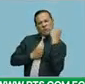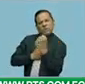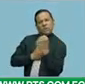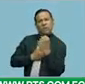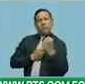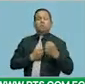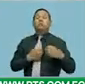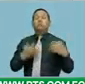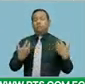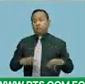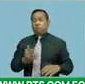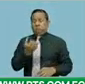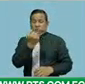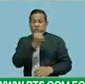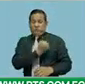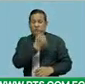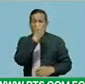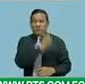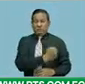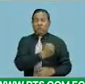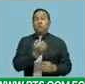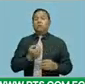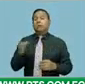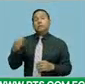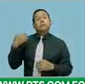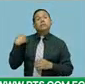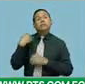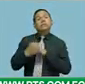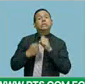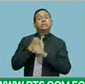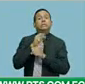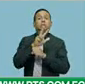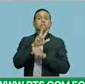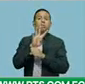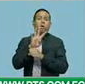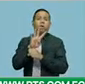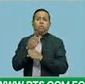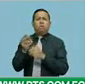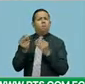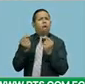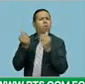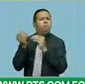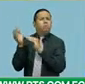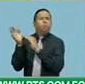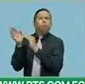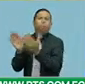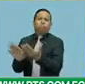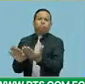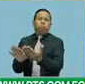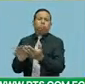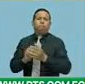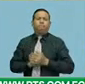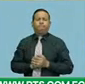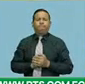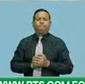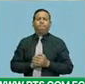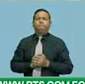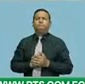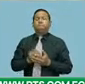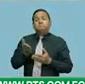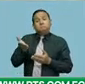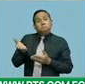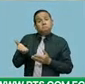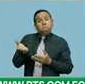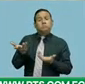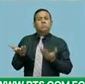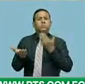muslo. La víctima de 34 años de edad murió a los pocos minutos camino al hospital. No posee antecedentes. El